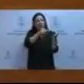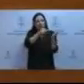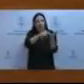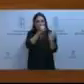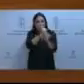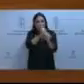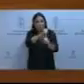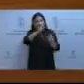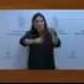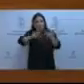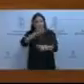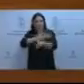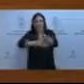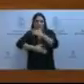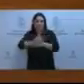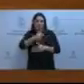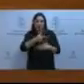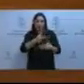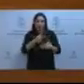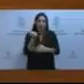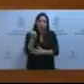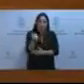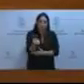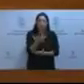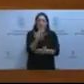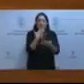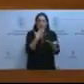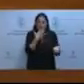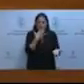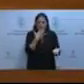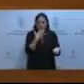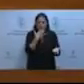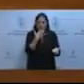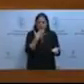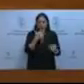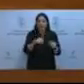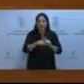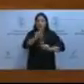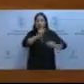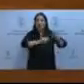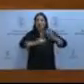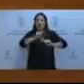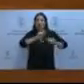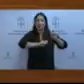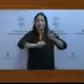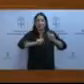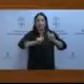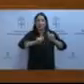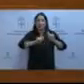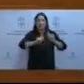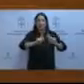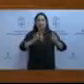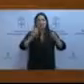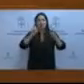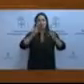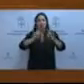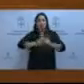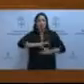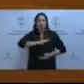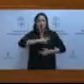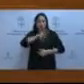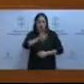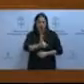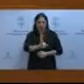las personas con discapacidad, como por ejemplo sucede con la Asociación Maestros Capacitados.